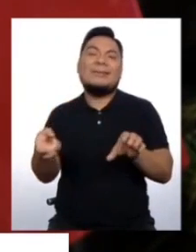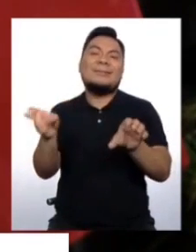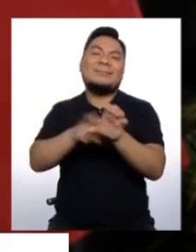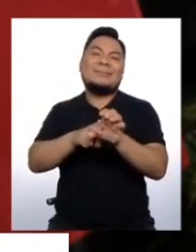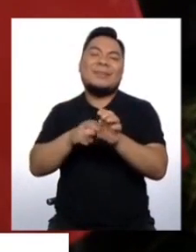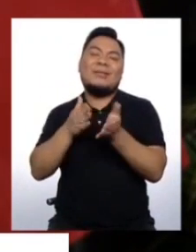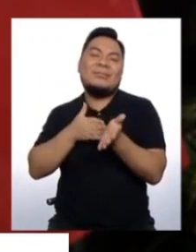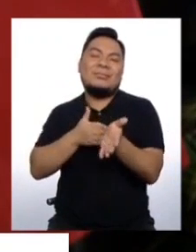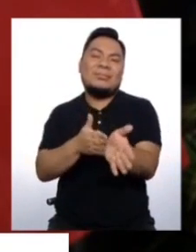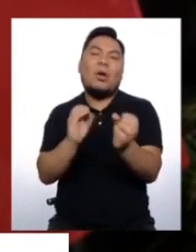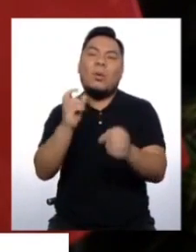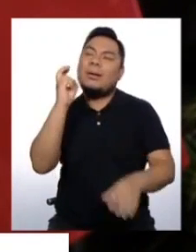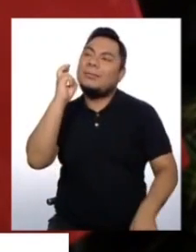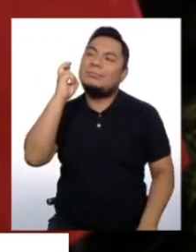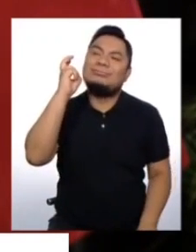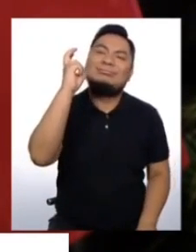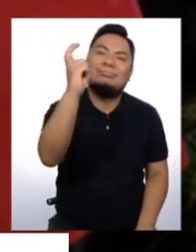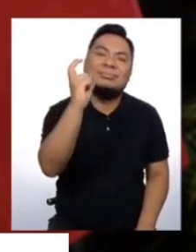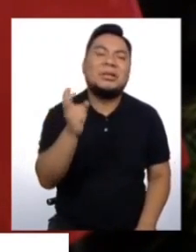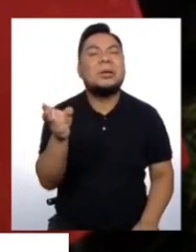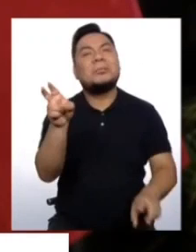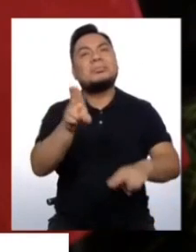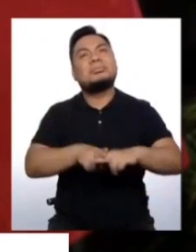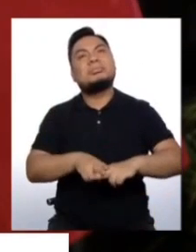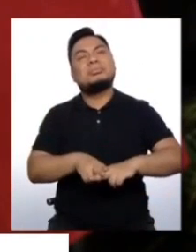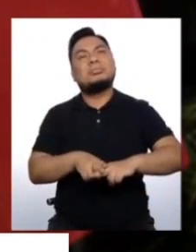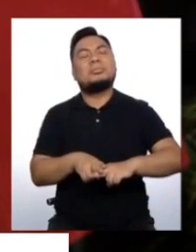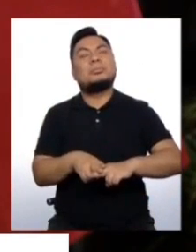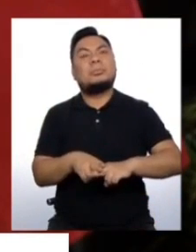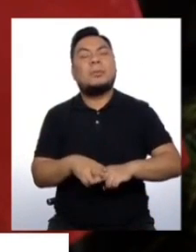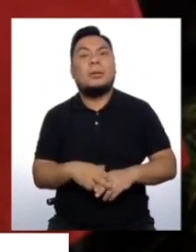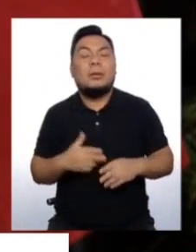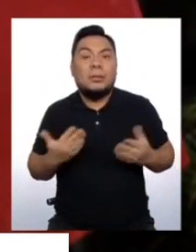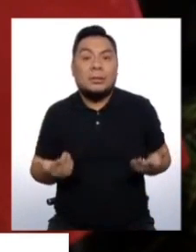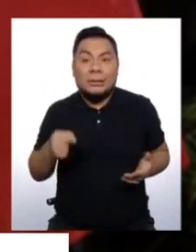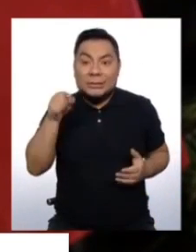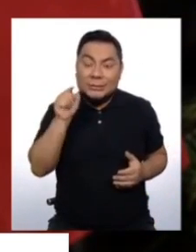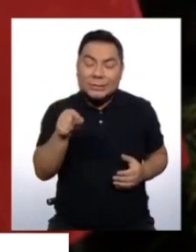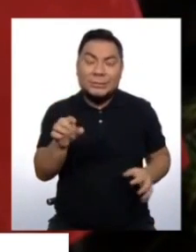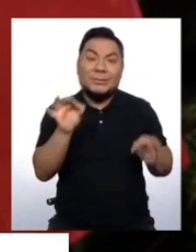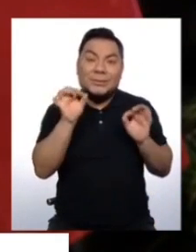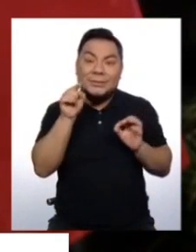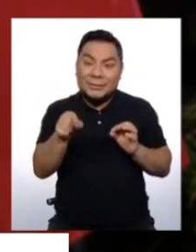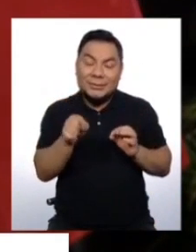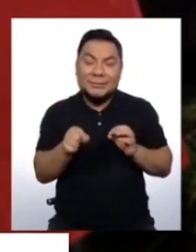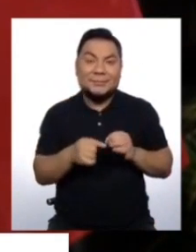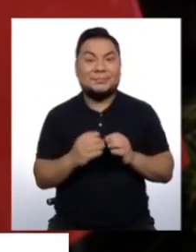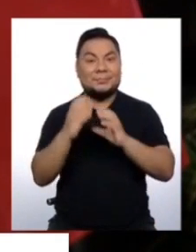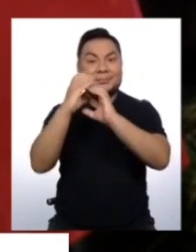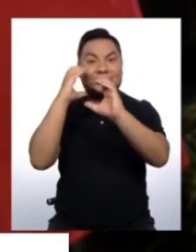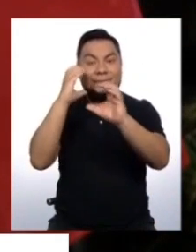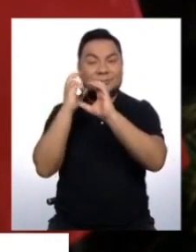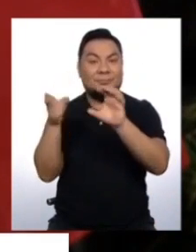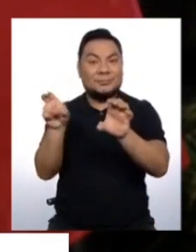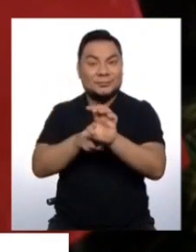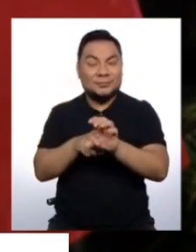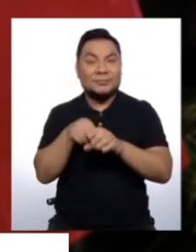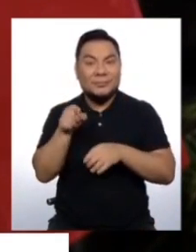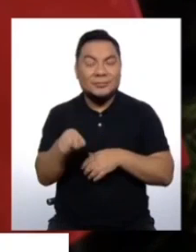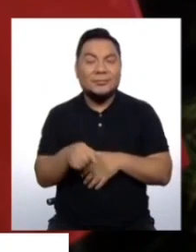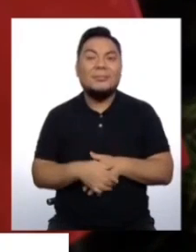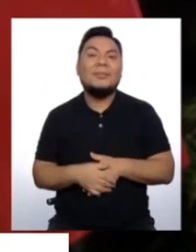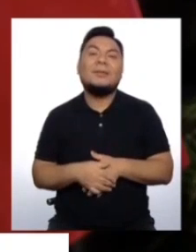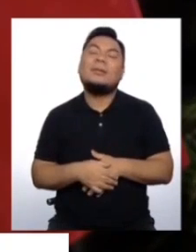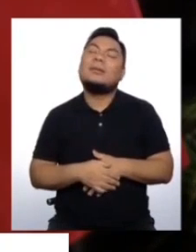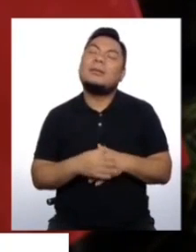tren eléctrico, se van a subir al Metropolitano. Pero ahí, en esas mismas unidades de transporte, va